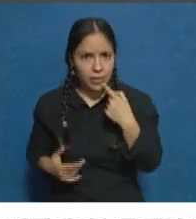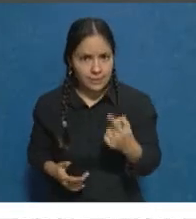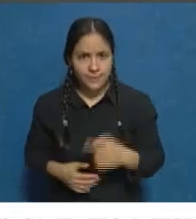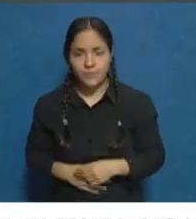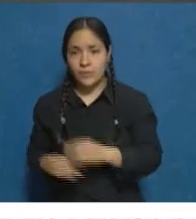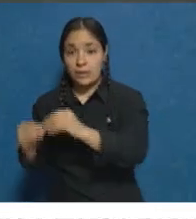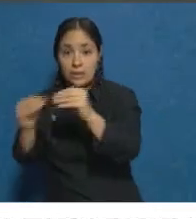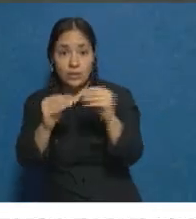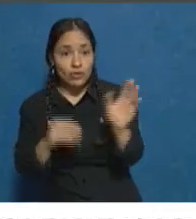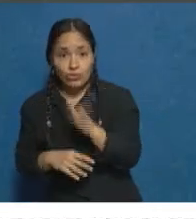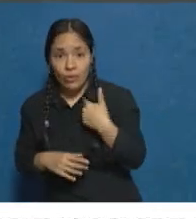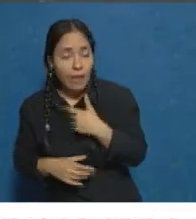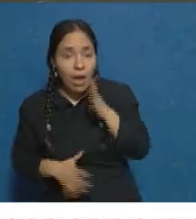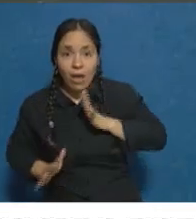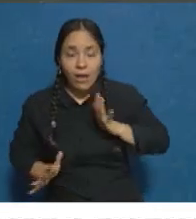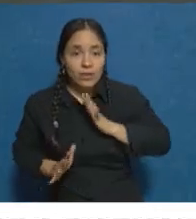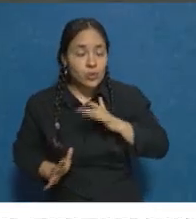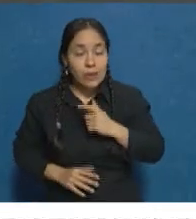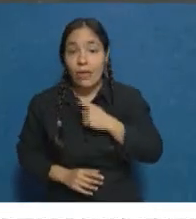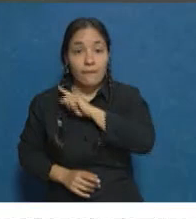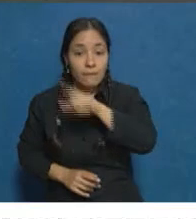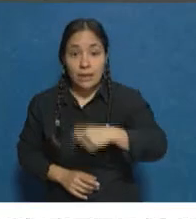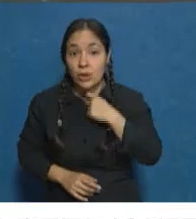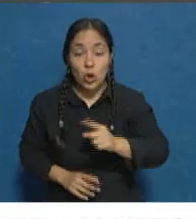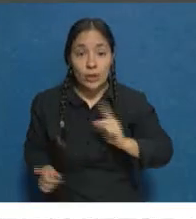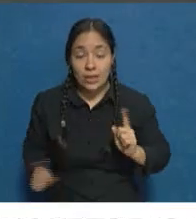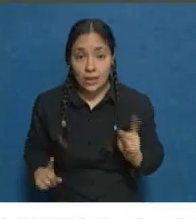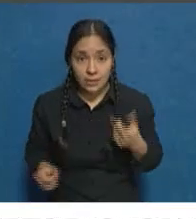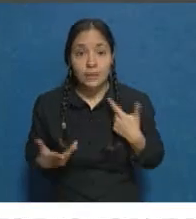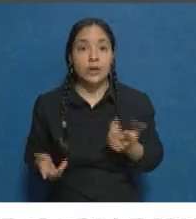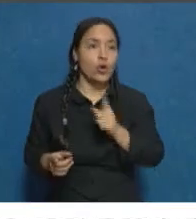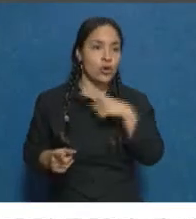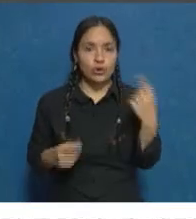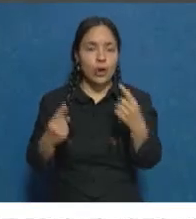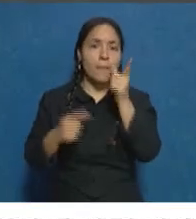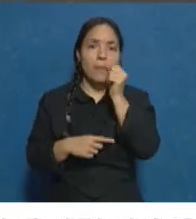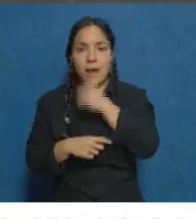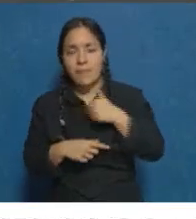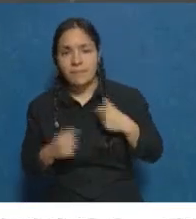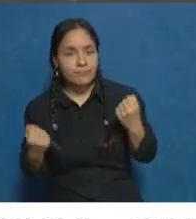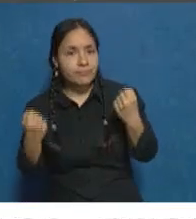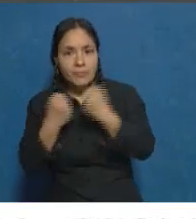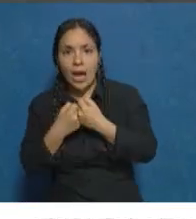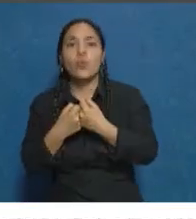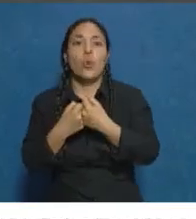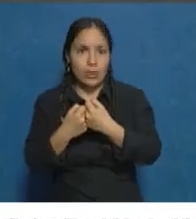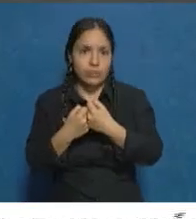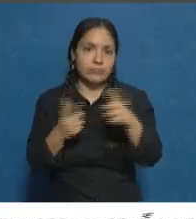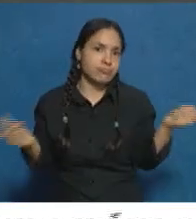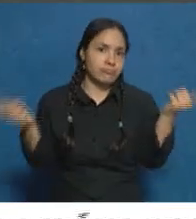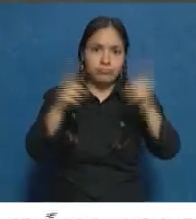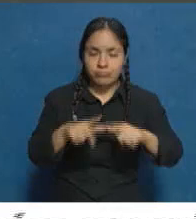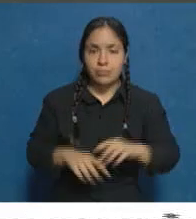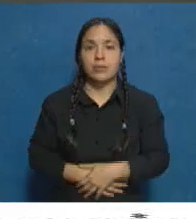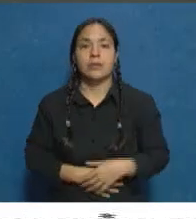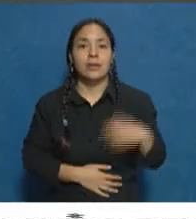y estaban muy asustados de venir. Entonces no quisieron venir y quedamos de acuerdo todos los padres para poder asistir a la reunión sin los niños. ¿Este episodio fue